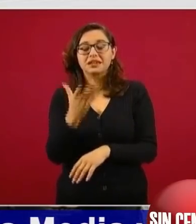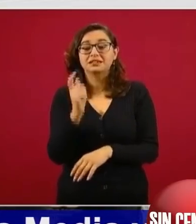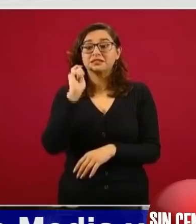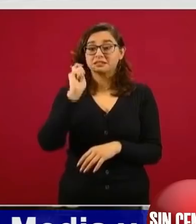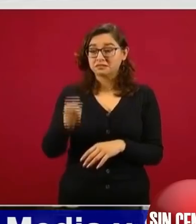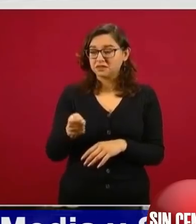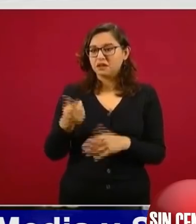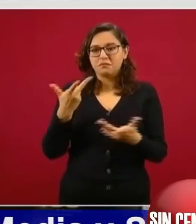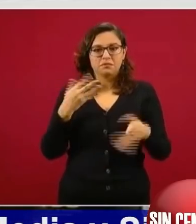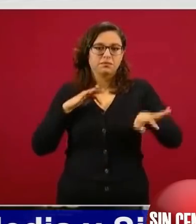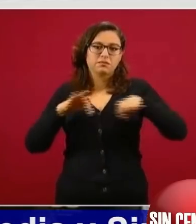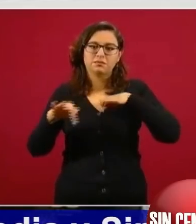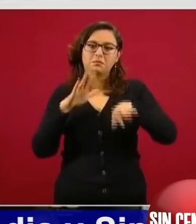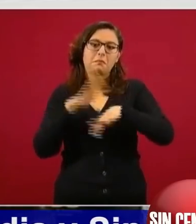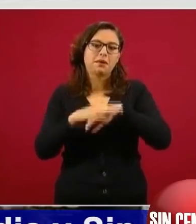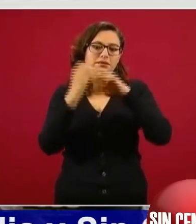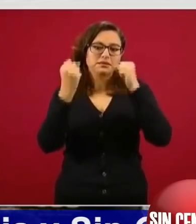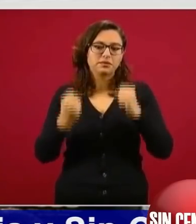operación. Adelante.